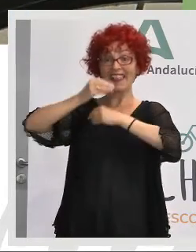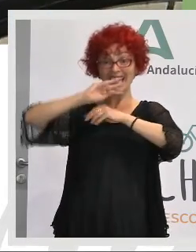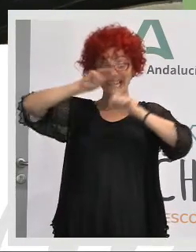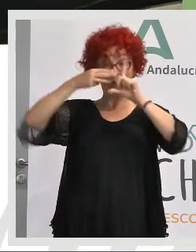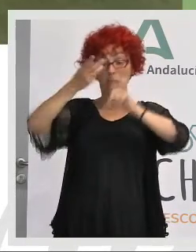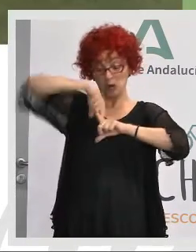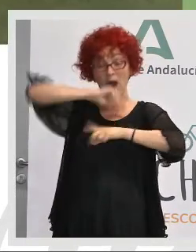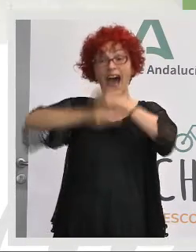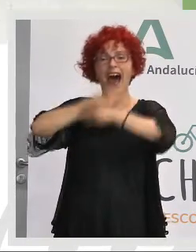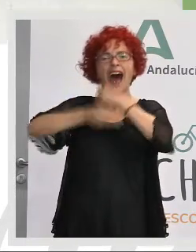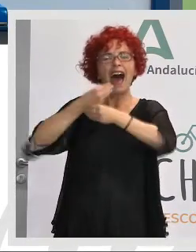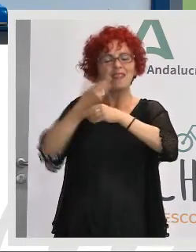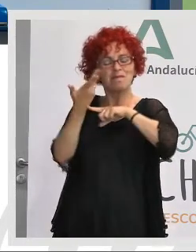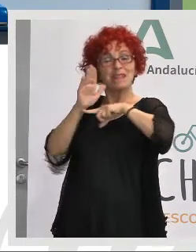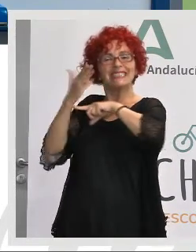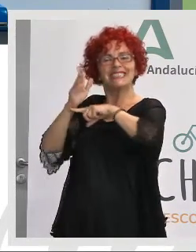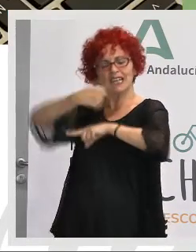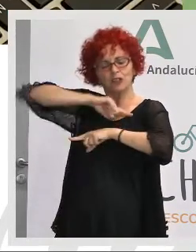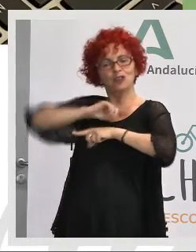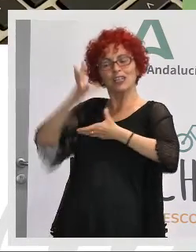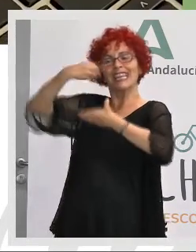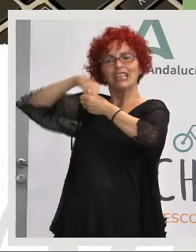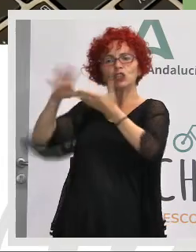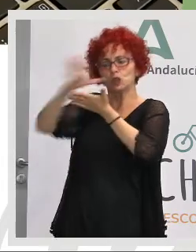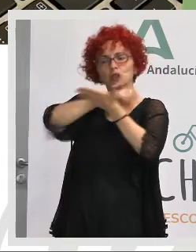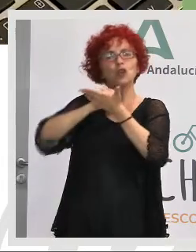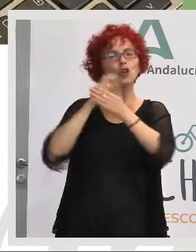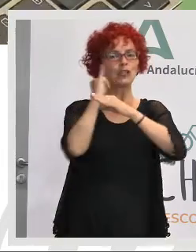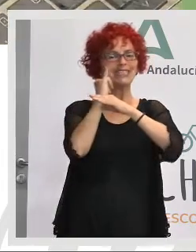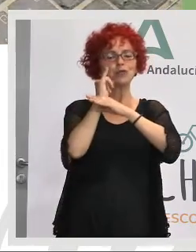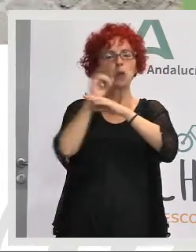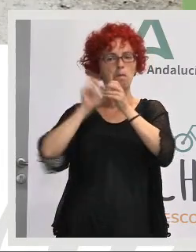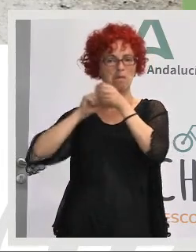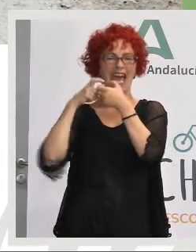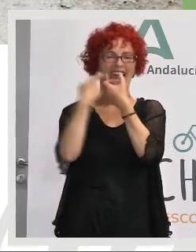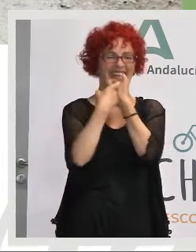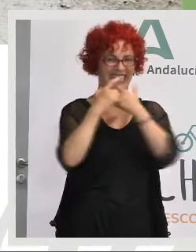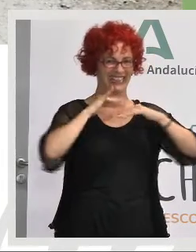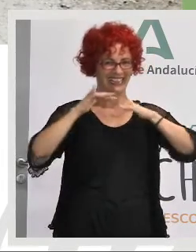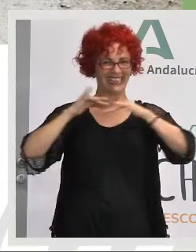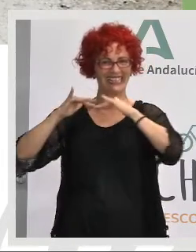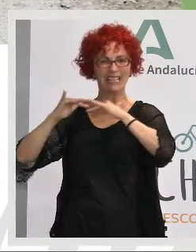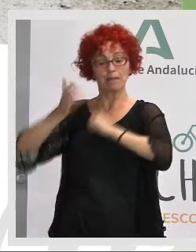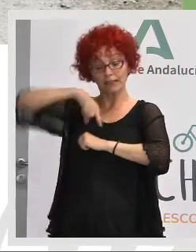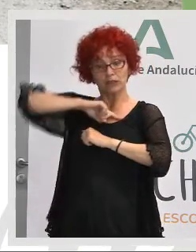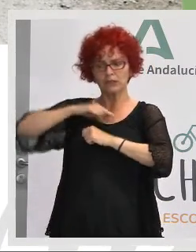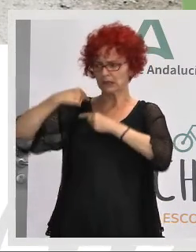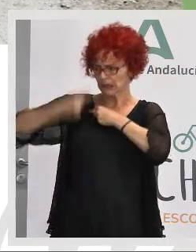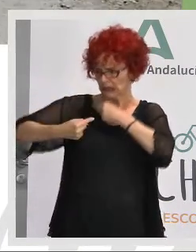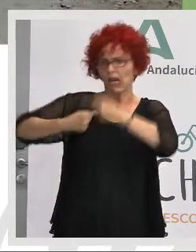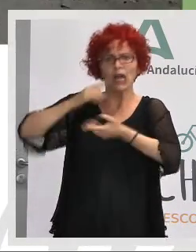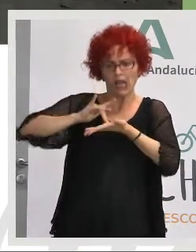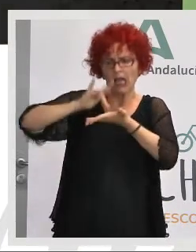hacernos omnipresentes en la actividad del instituto. Esta es nuestra experiencia día a día. Y como